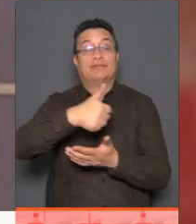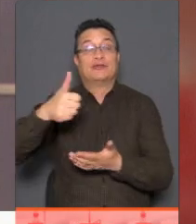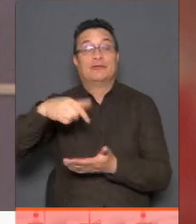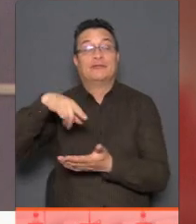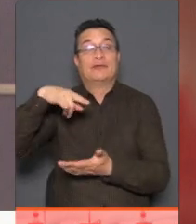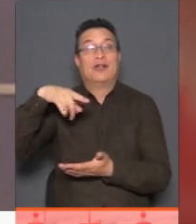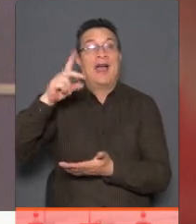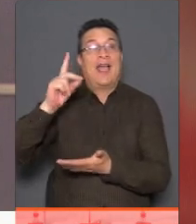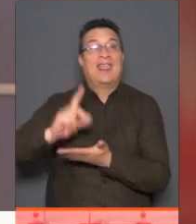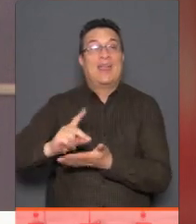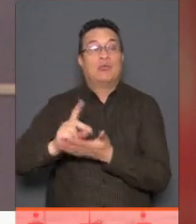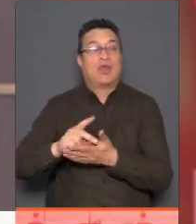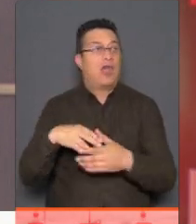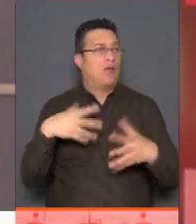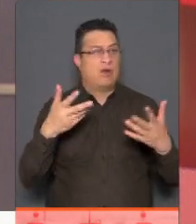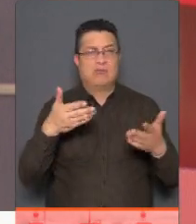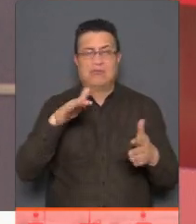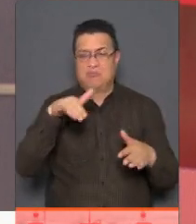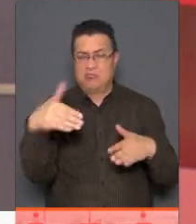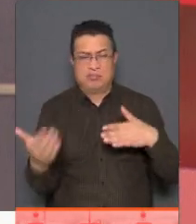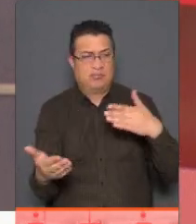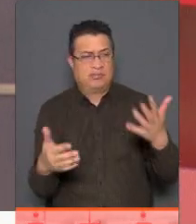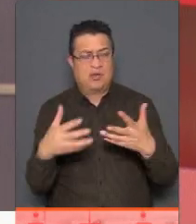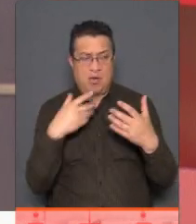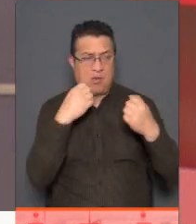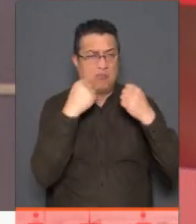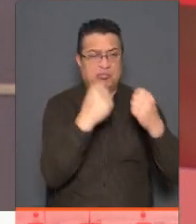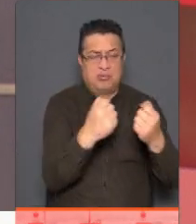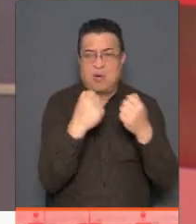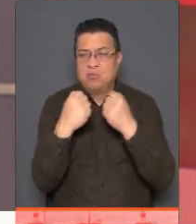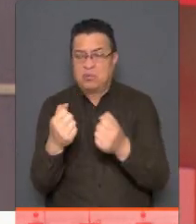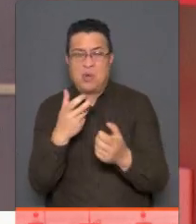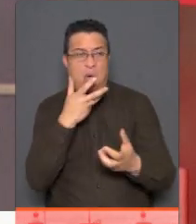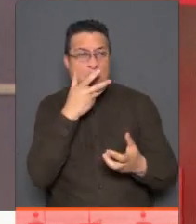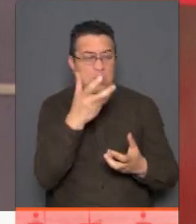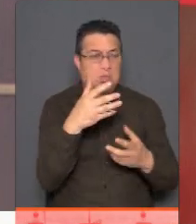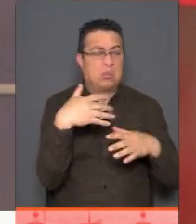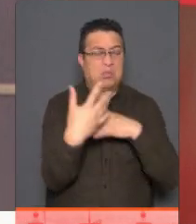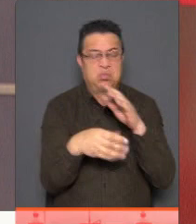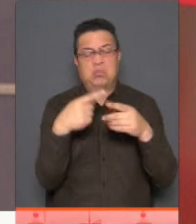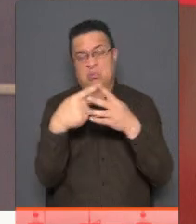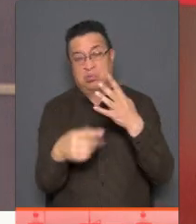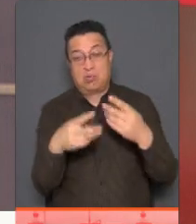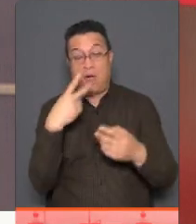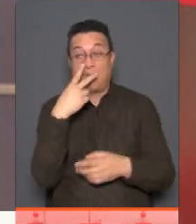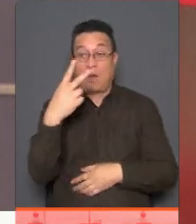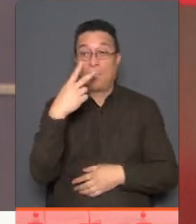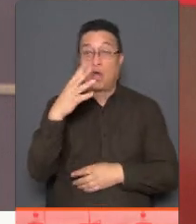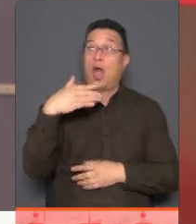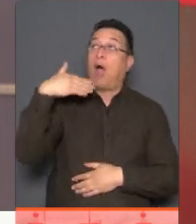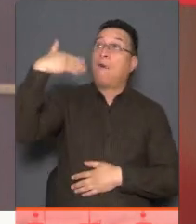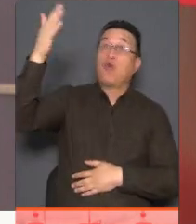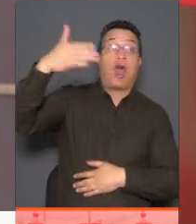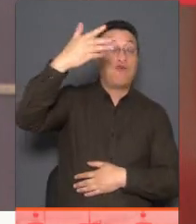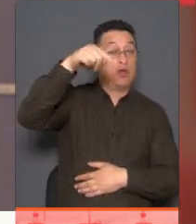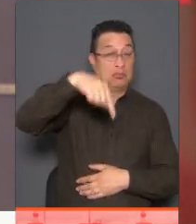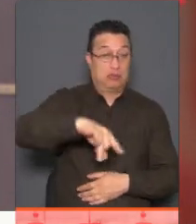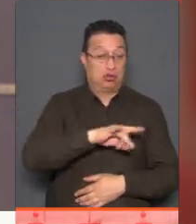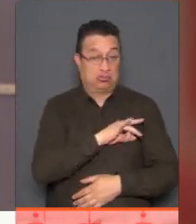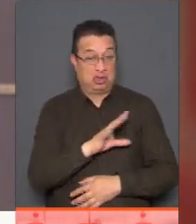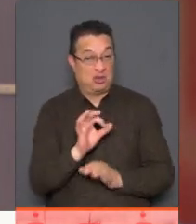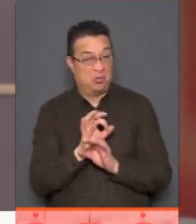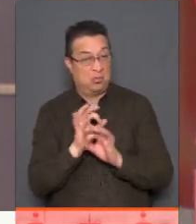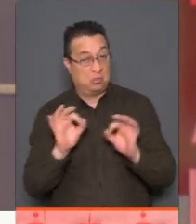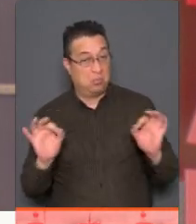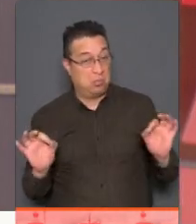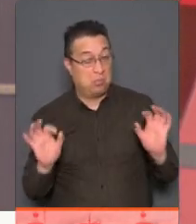cayendo en estos gestos, en estos actos que nosotros veíamos tal vez solo en el exterior, pero no lo habíamos visto interiormente